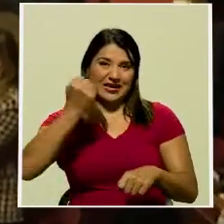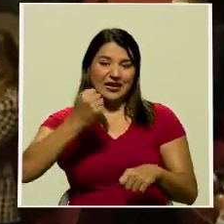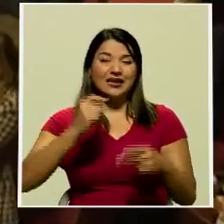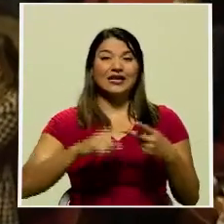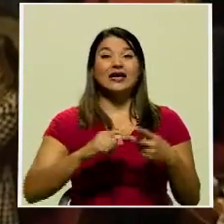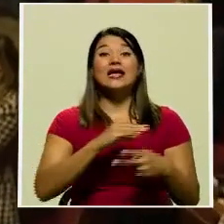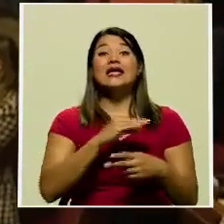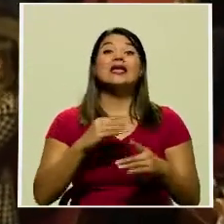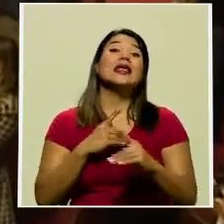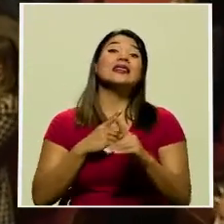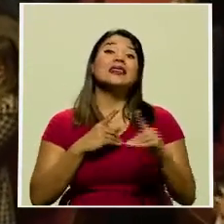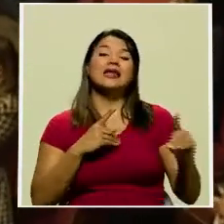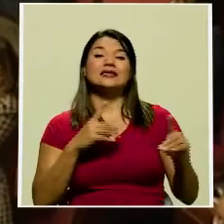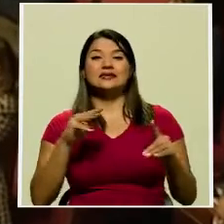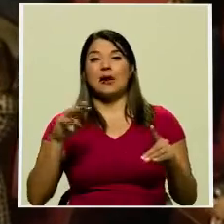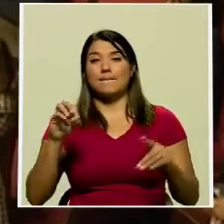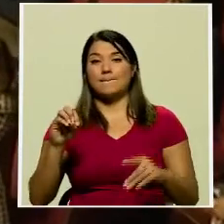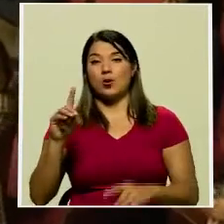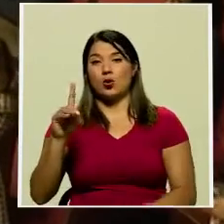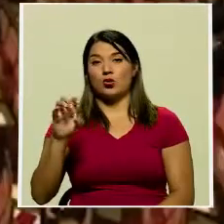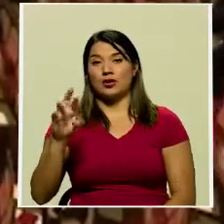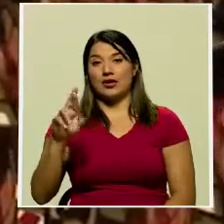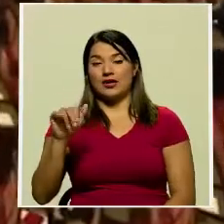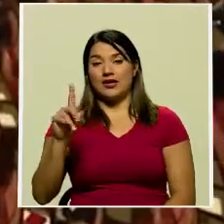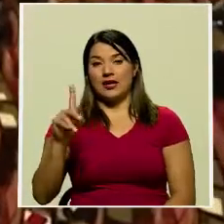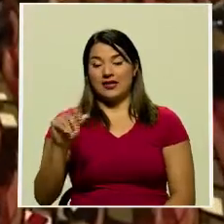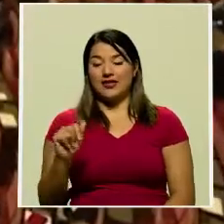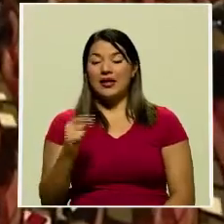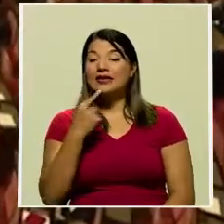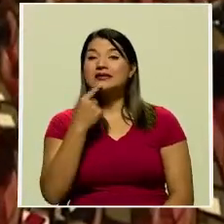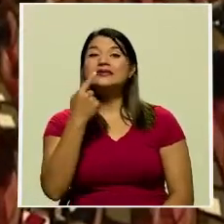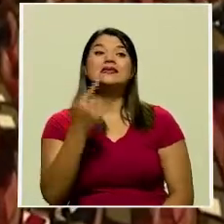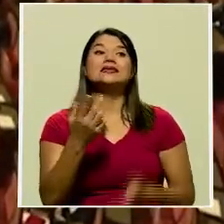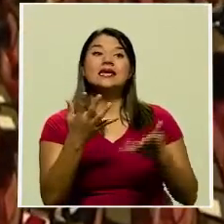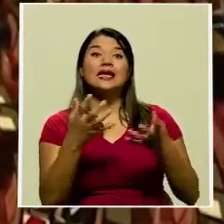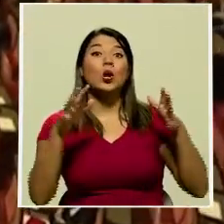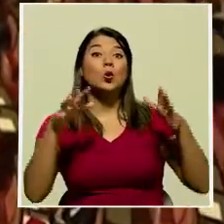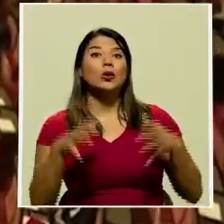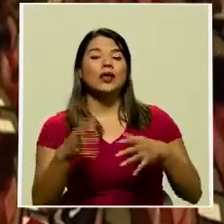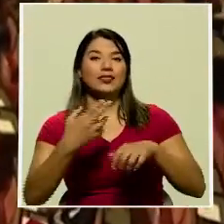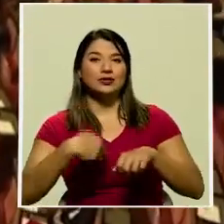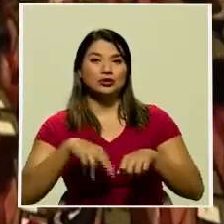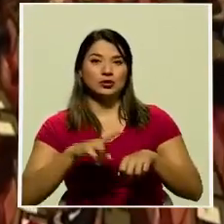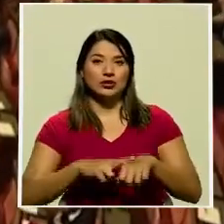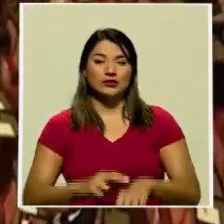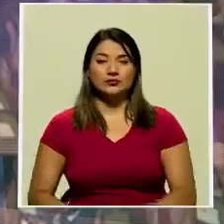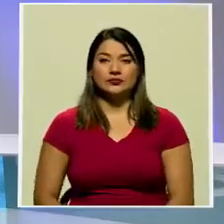liderada por Silvio Berlusconi, se ofrece para apoyar un ejecutivo de unidad nacional.